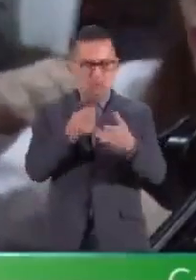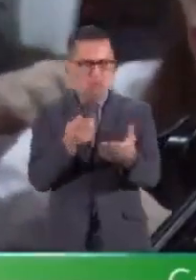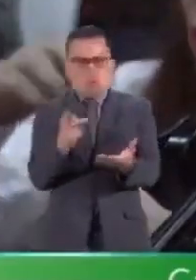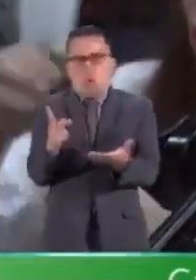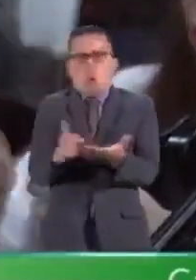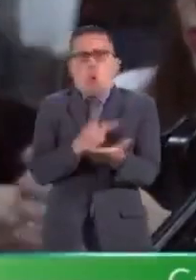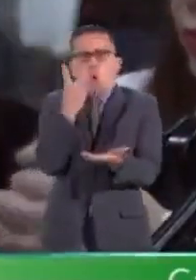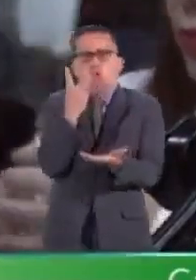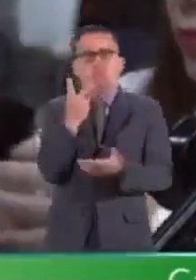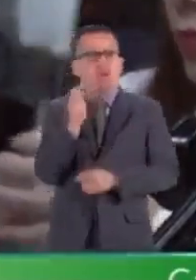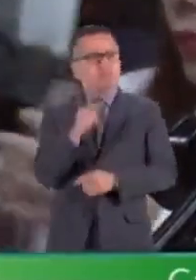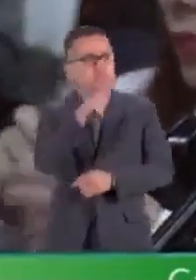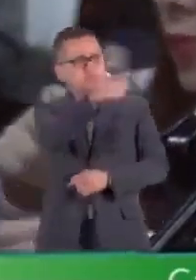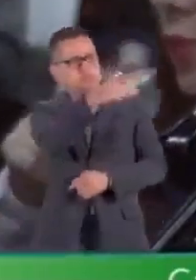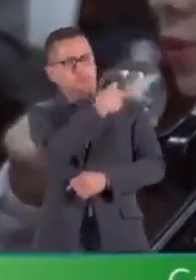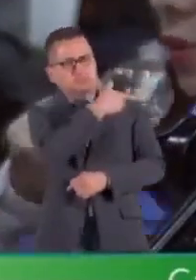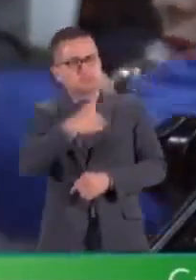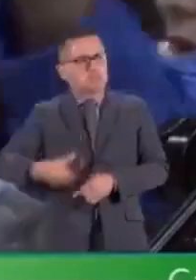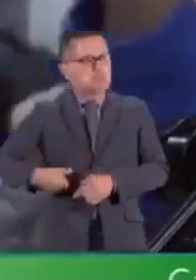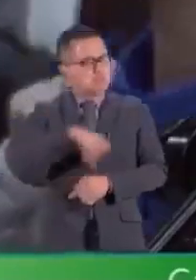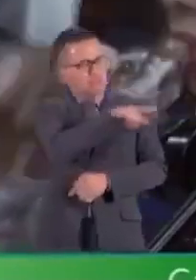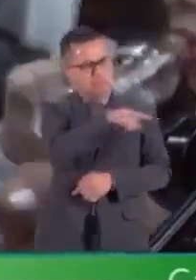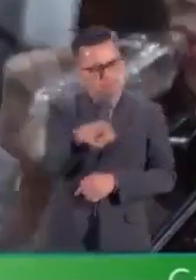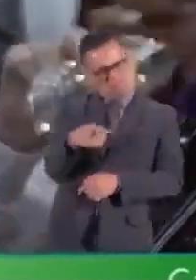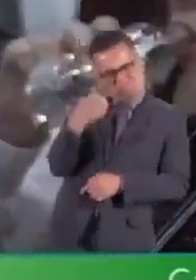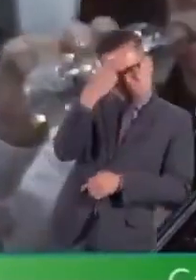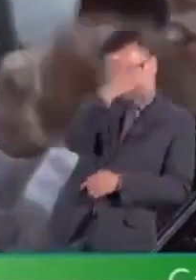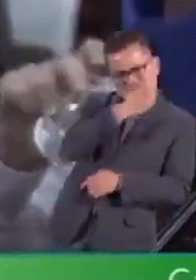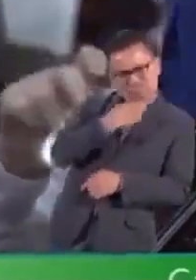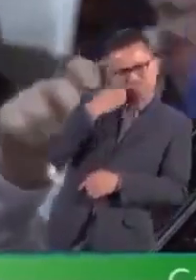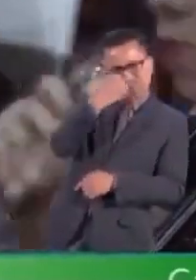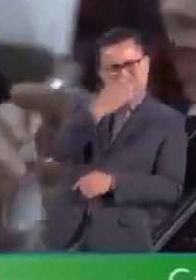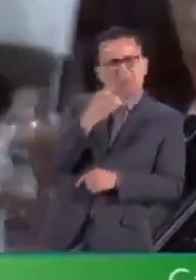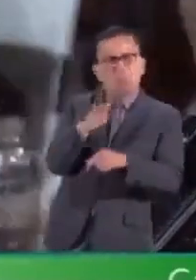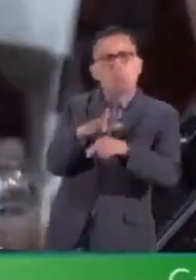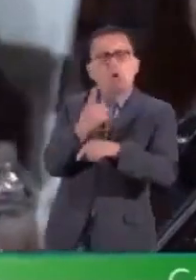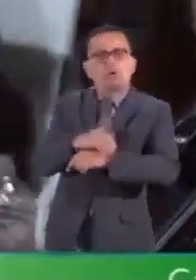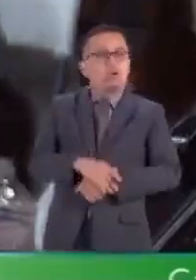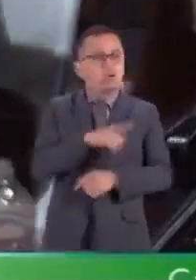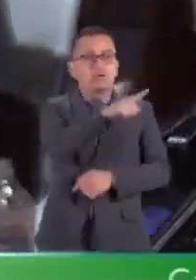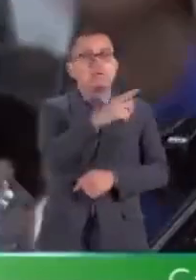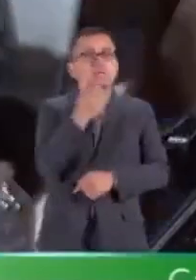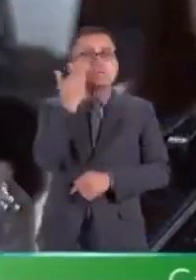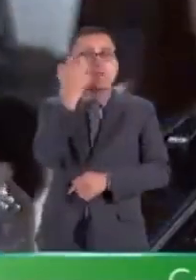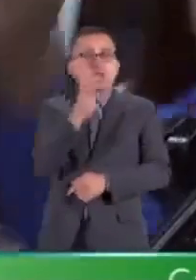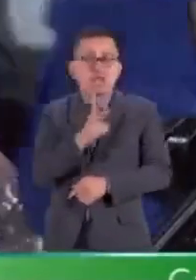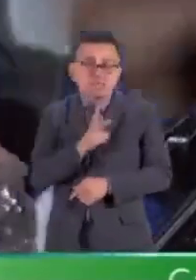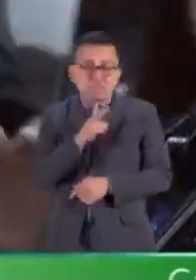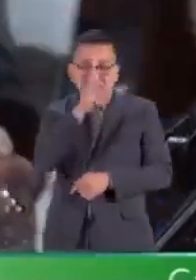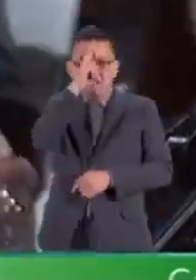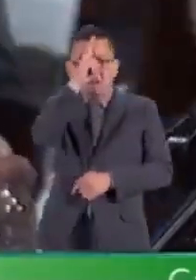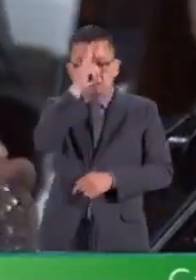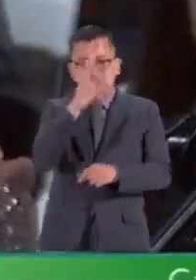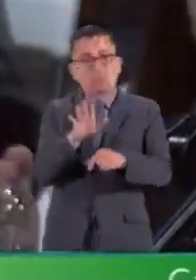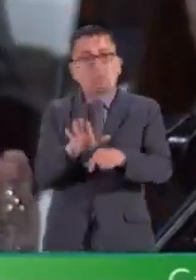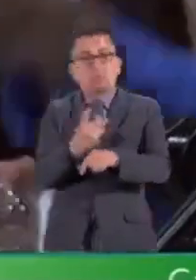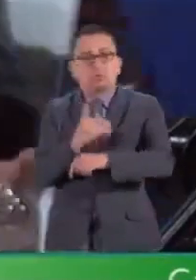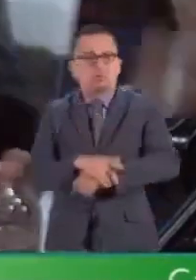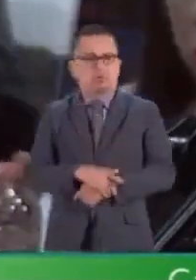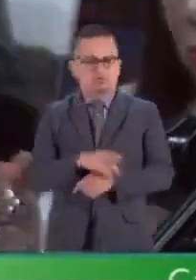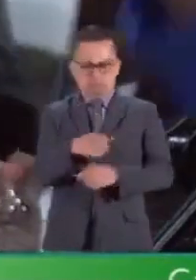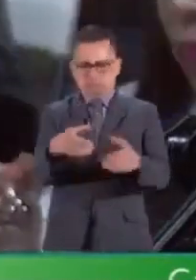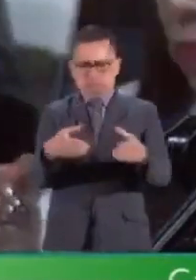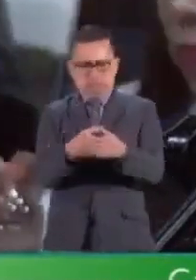el escrutinio presidencial como resultado de una venganza por haber frenado